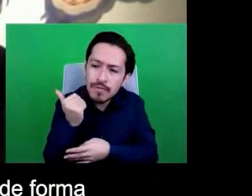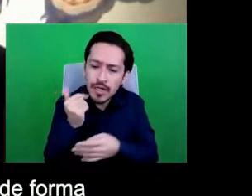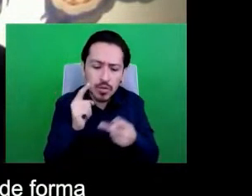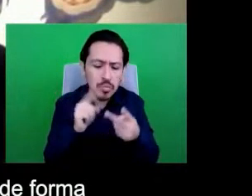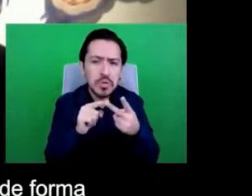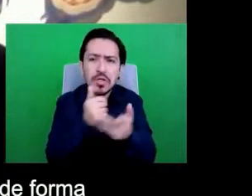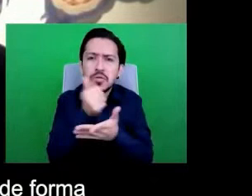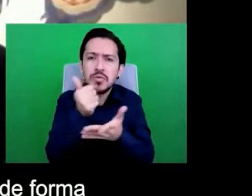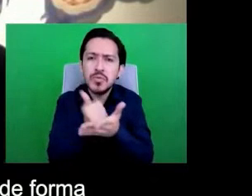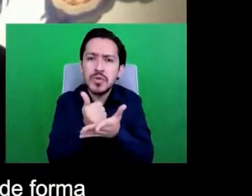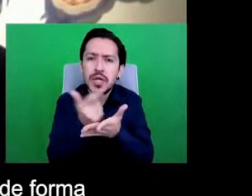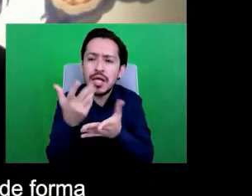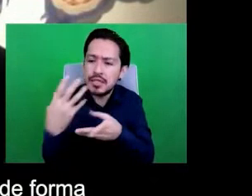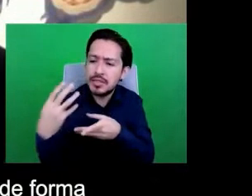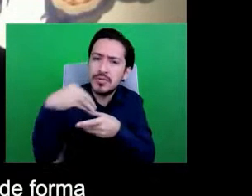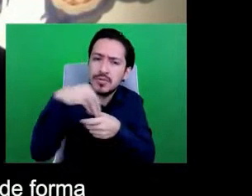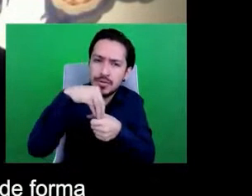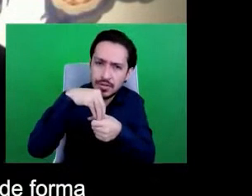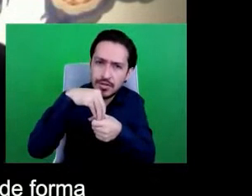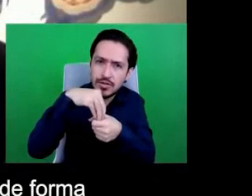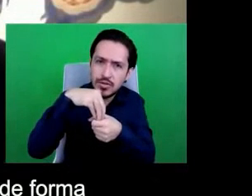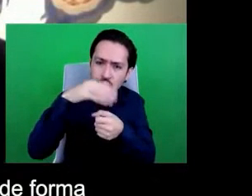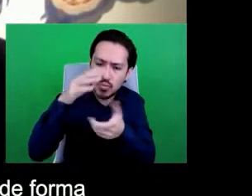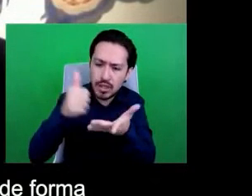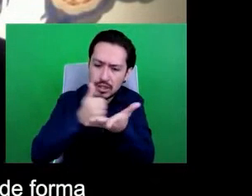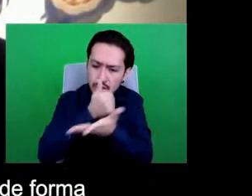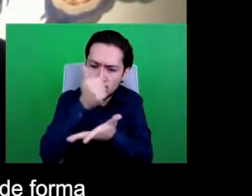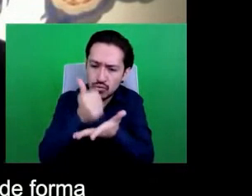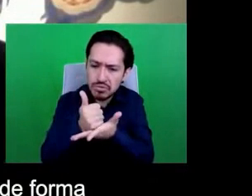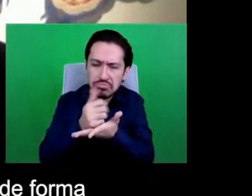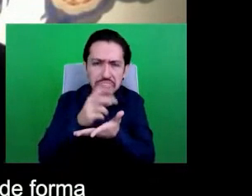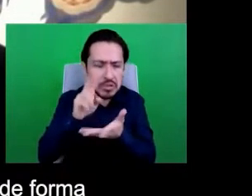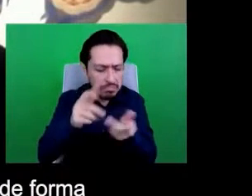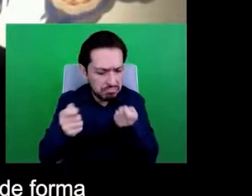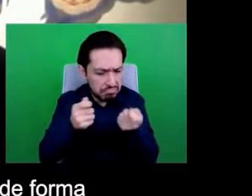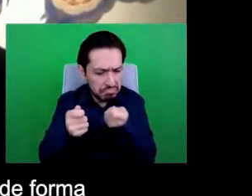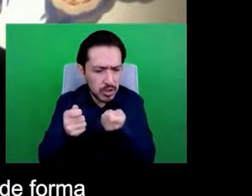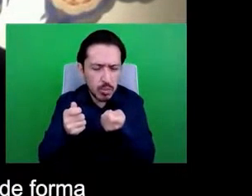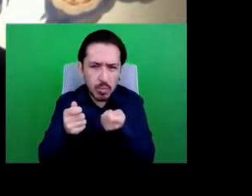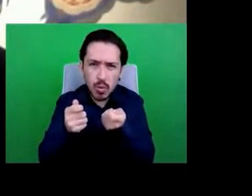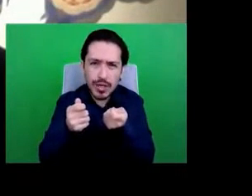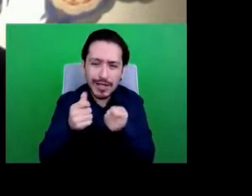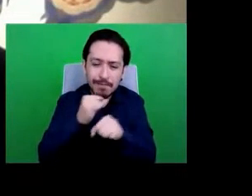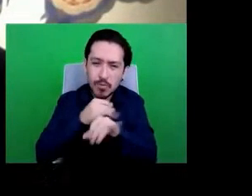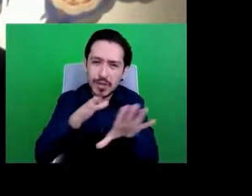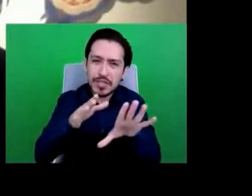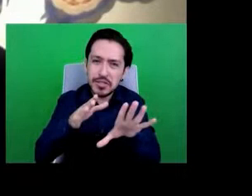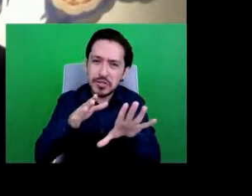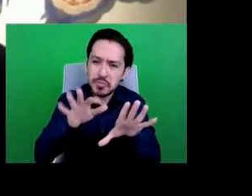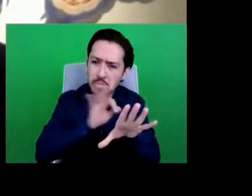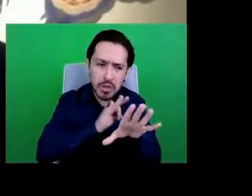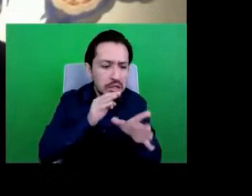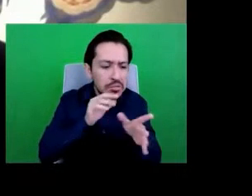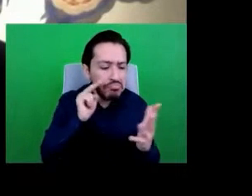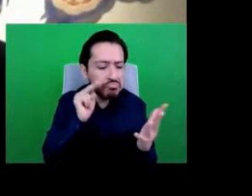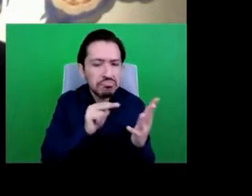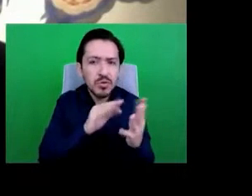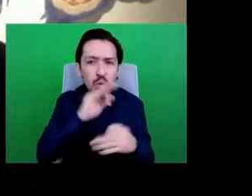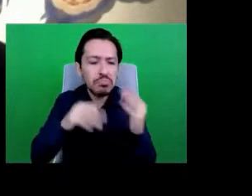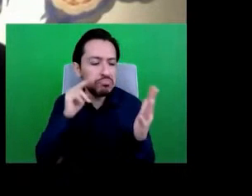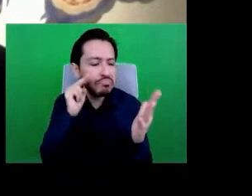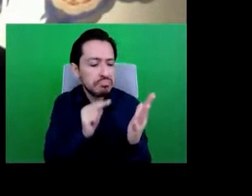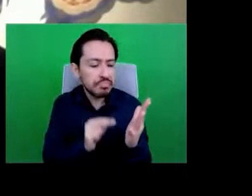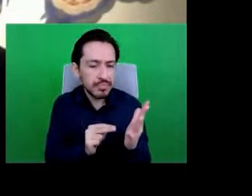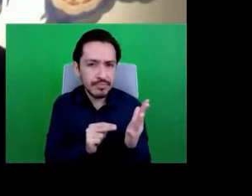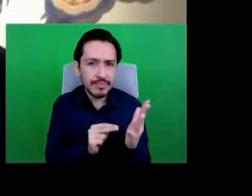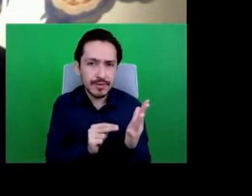una ciudad que sea dirigida de forma transparente y honesta, una ciudad que además tenga un